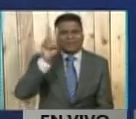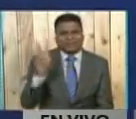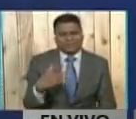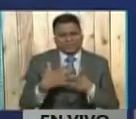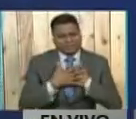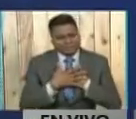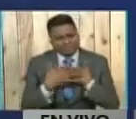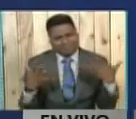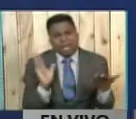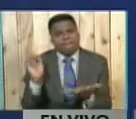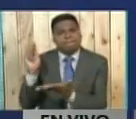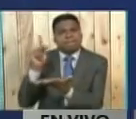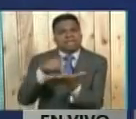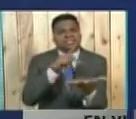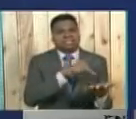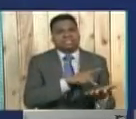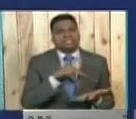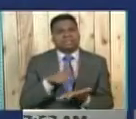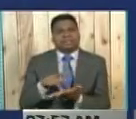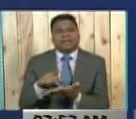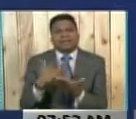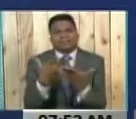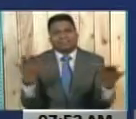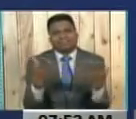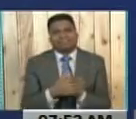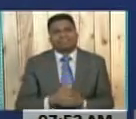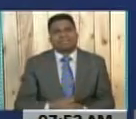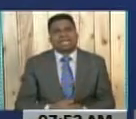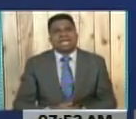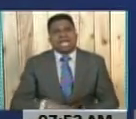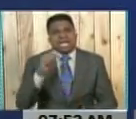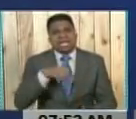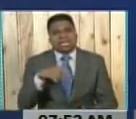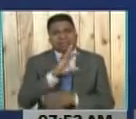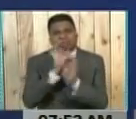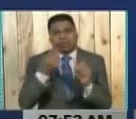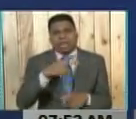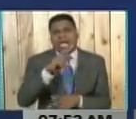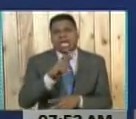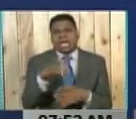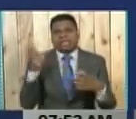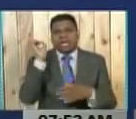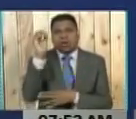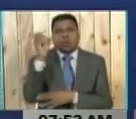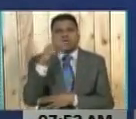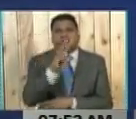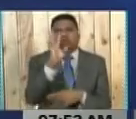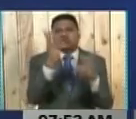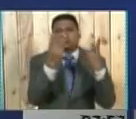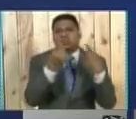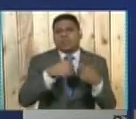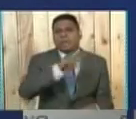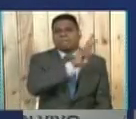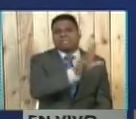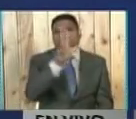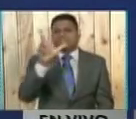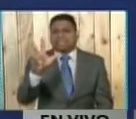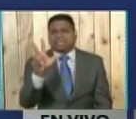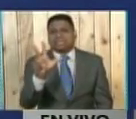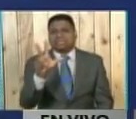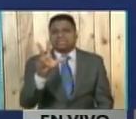para participar en esta edición número 23 del Congreso Mundial de Energía,